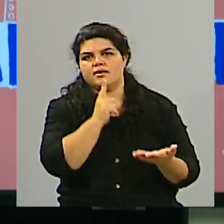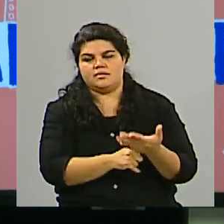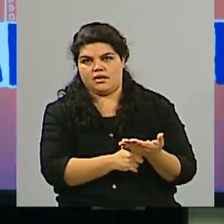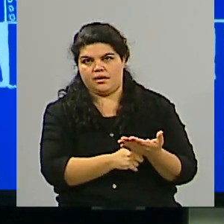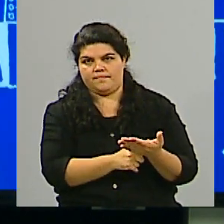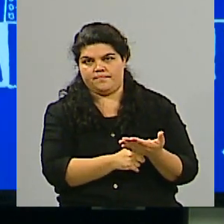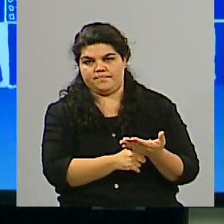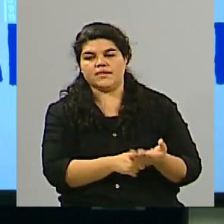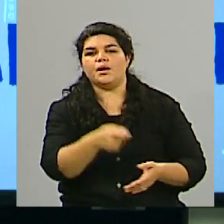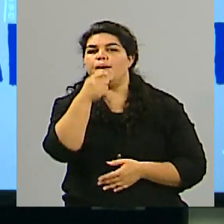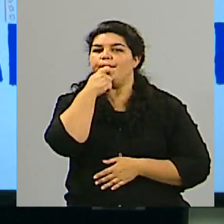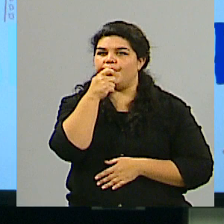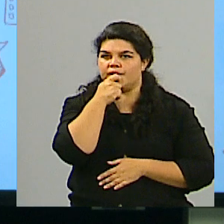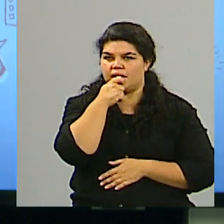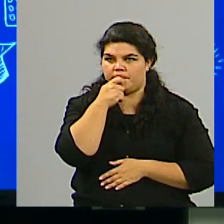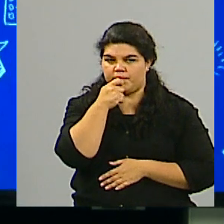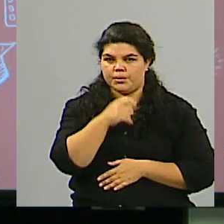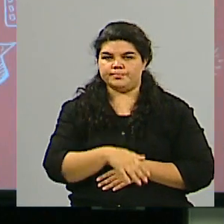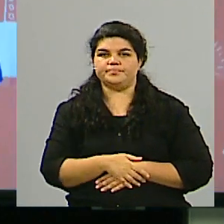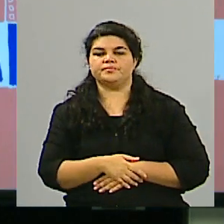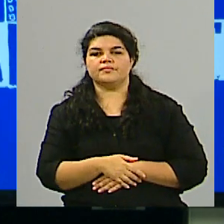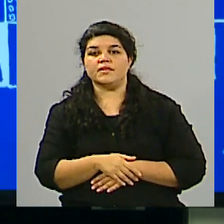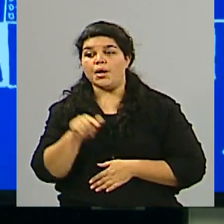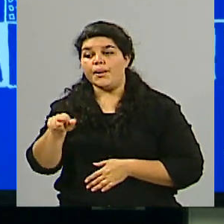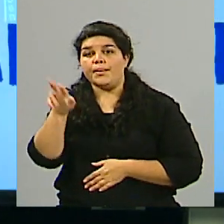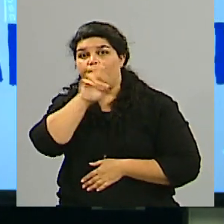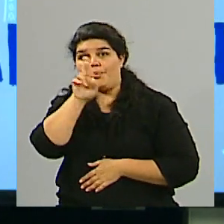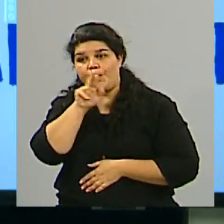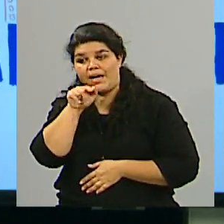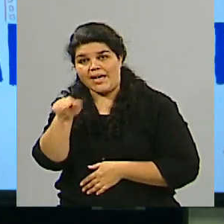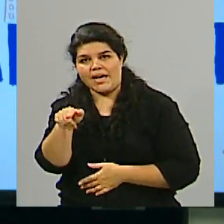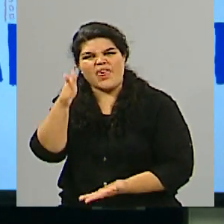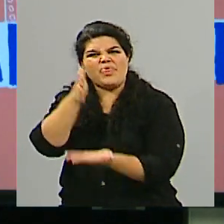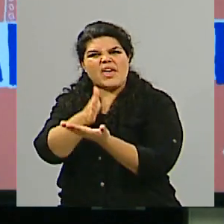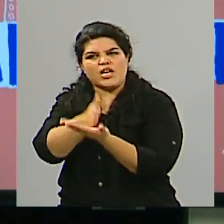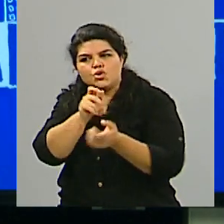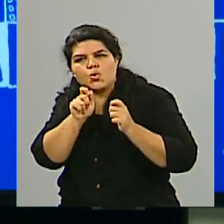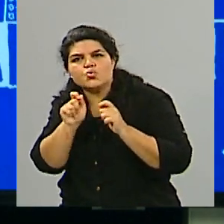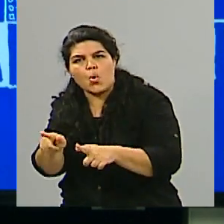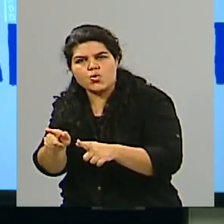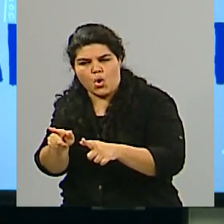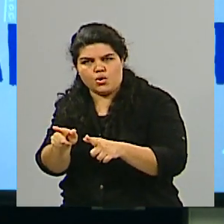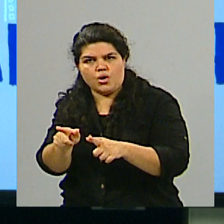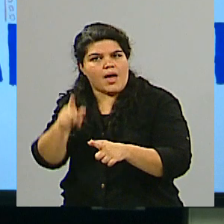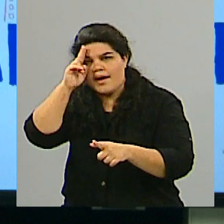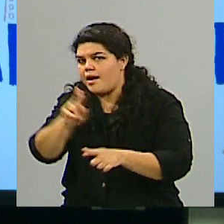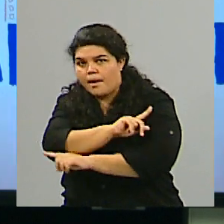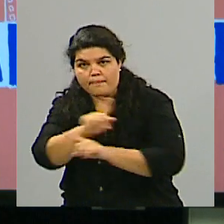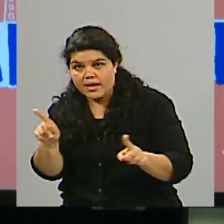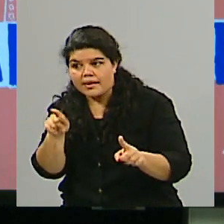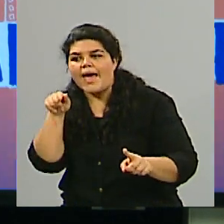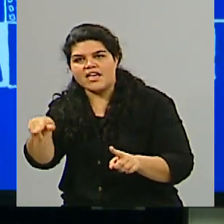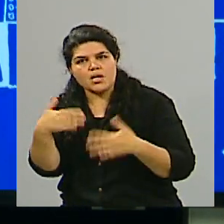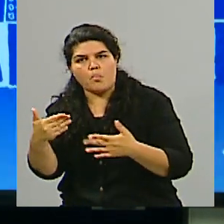de impunidad, que se entiendan que los derechos de Telma Fardín en ese proceso judicial han sido violados, es que ella